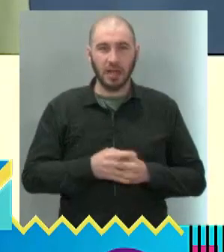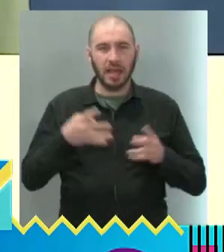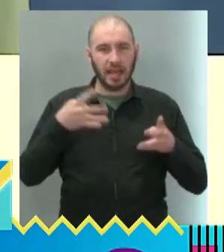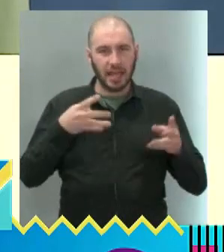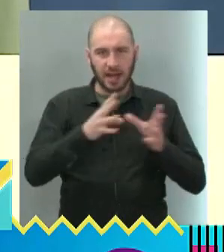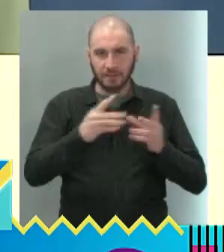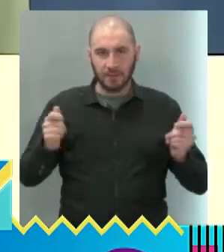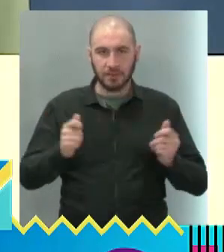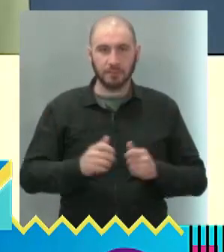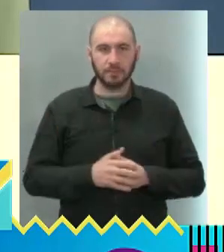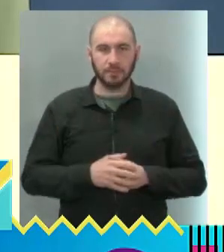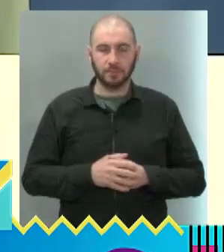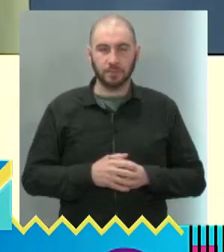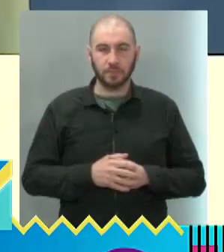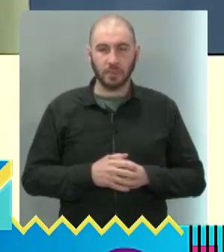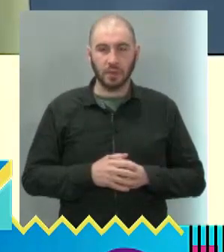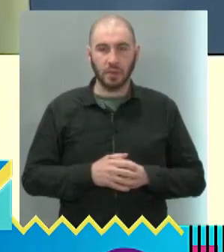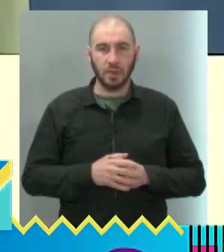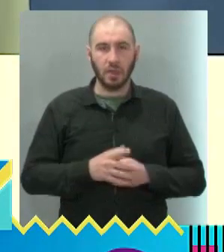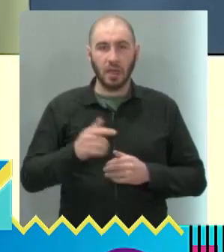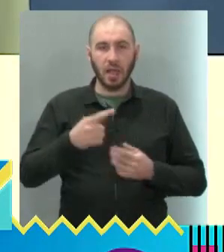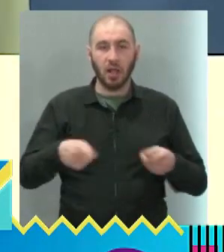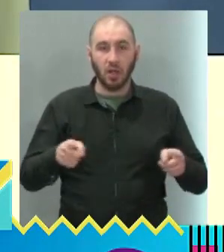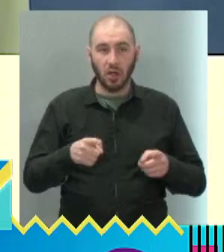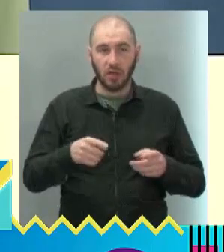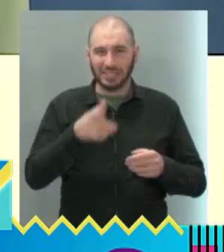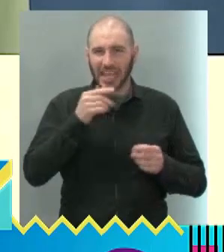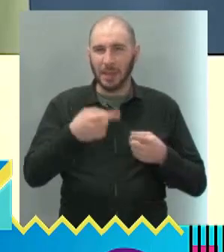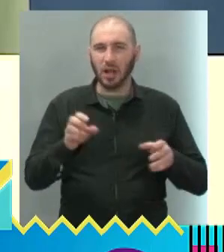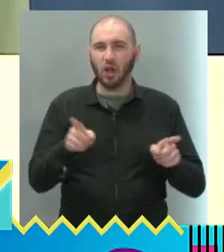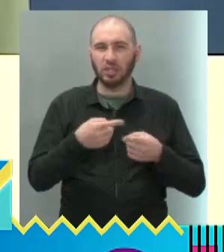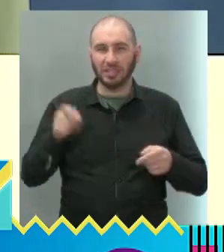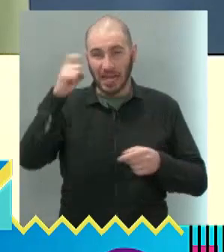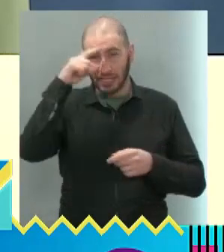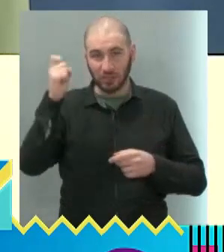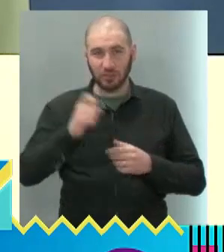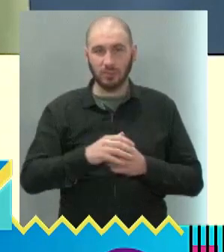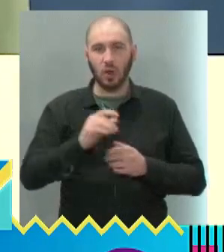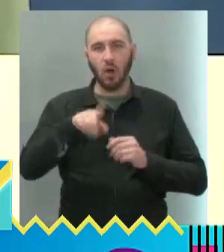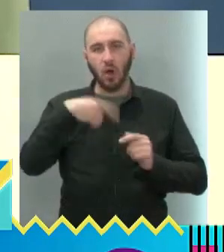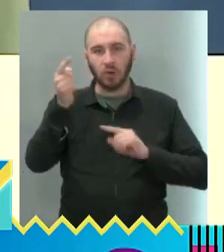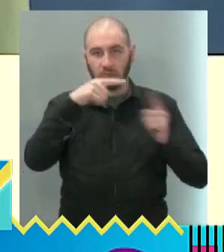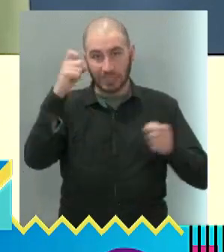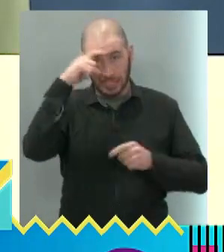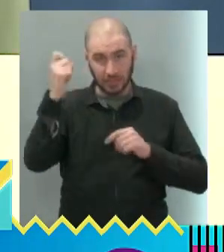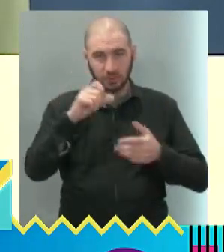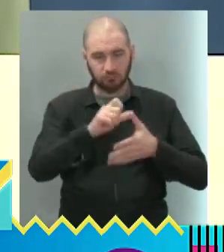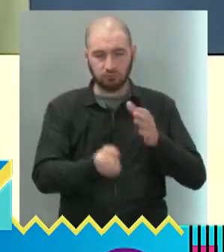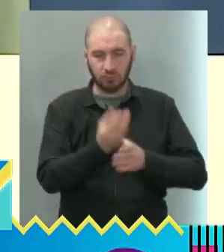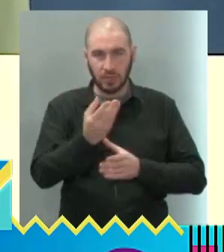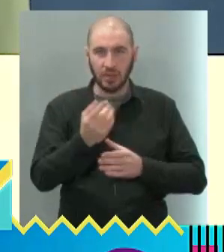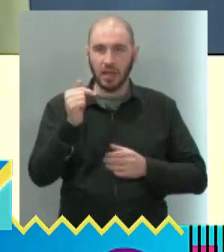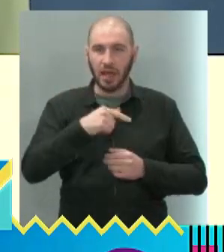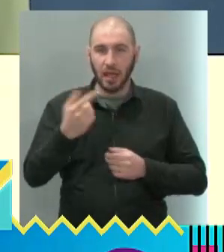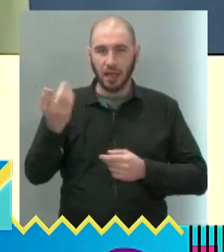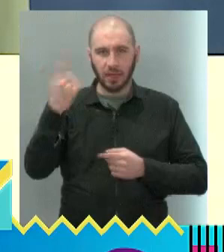guerra efectivamente, y cuando el concierto de las naciones, como se llamaba al resto de las naciones constituidas, nos empiezan